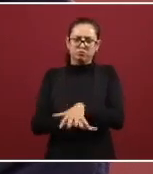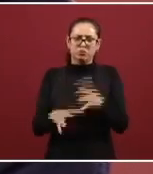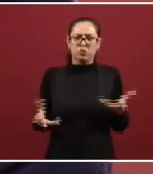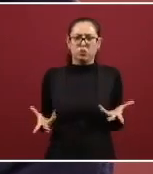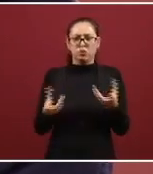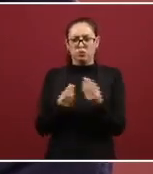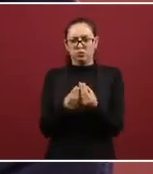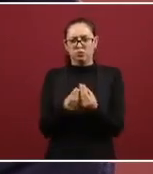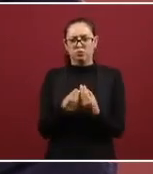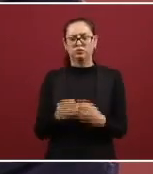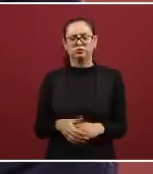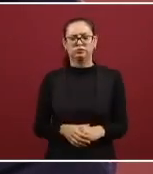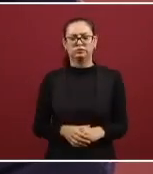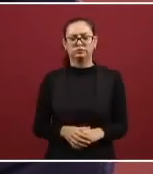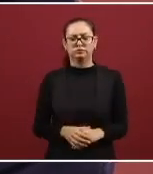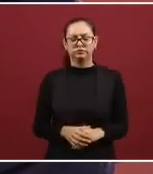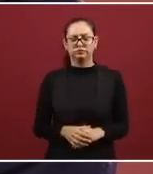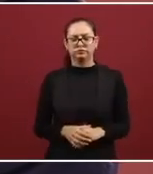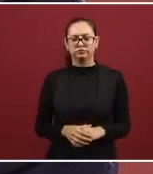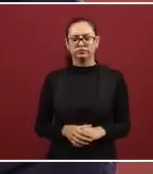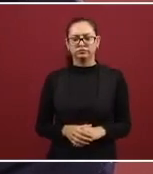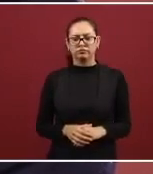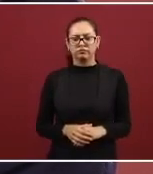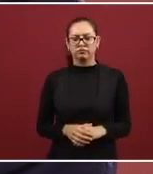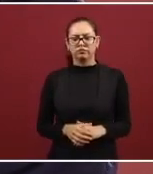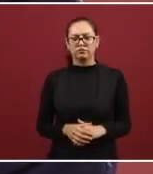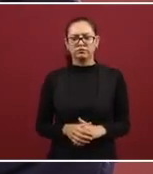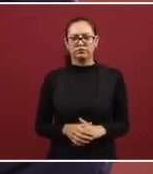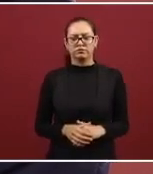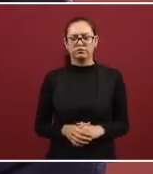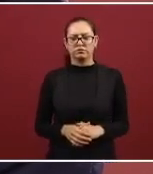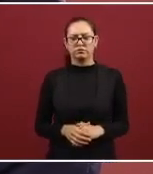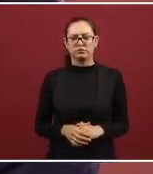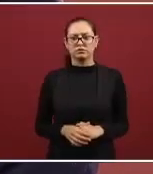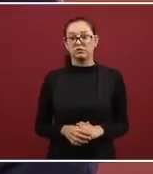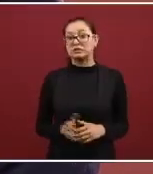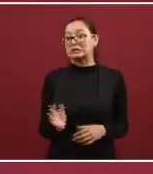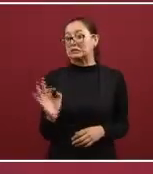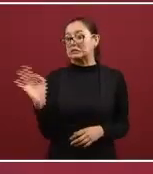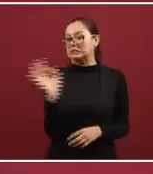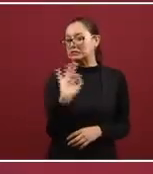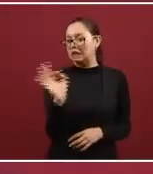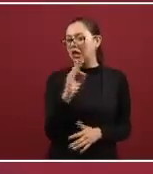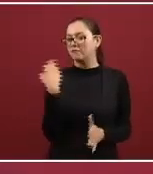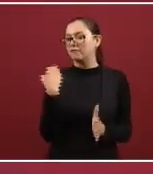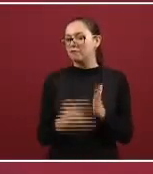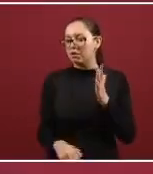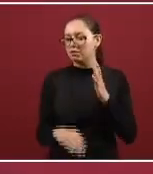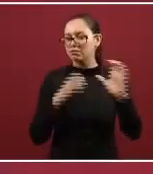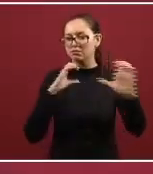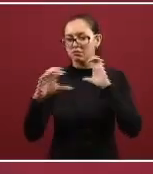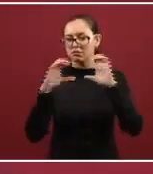A lo mejor es una falta de comunicación o